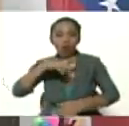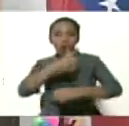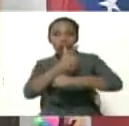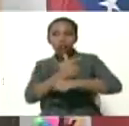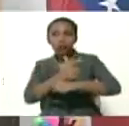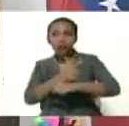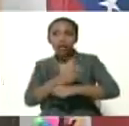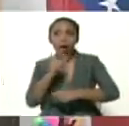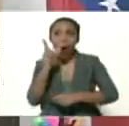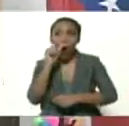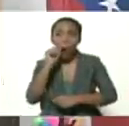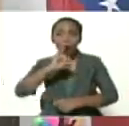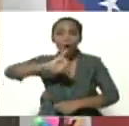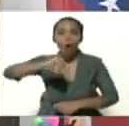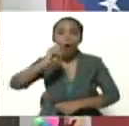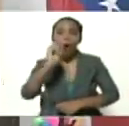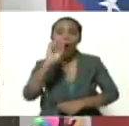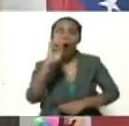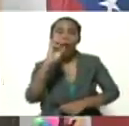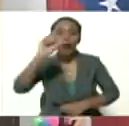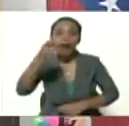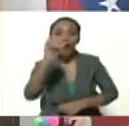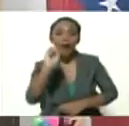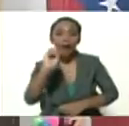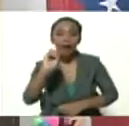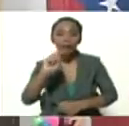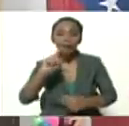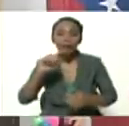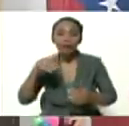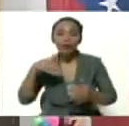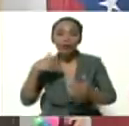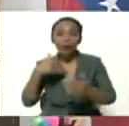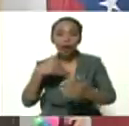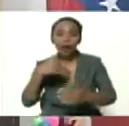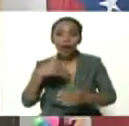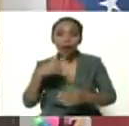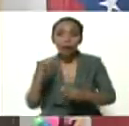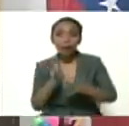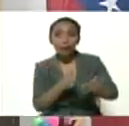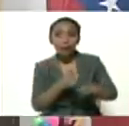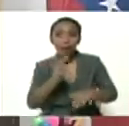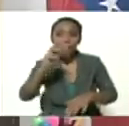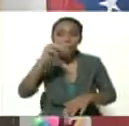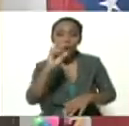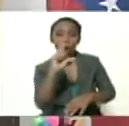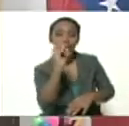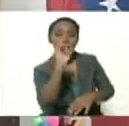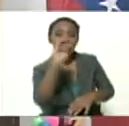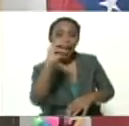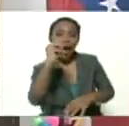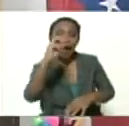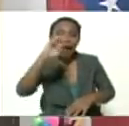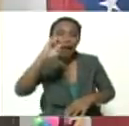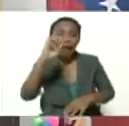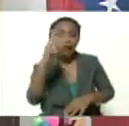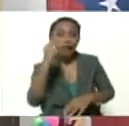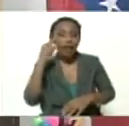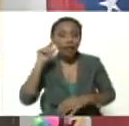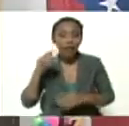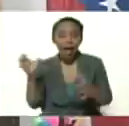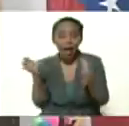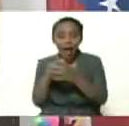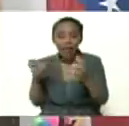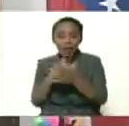Se llama Jorge Alberto Molinares Duque. Con equipos tácticos de guerra.